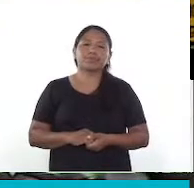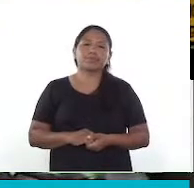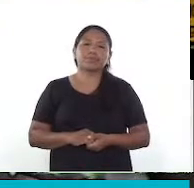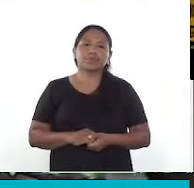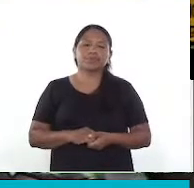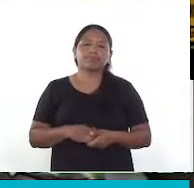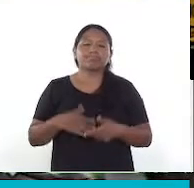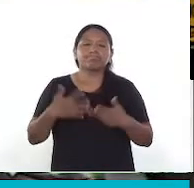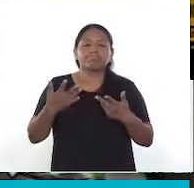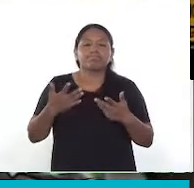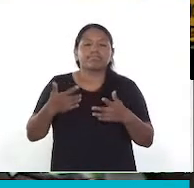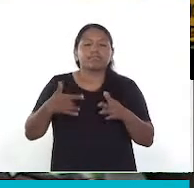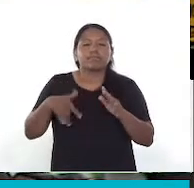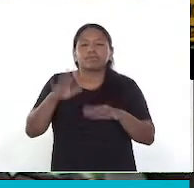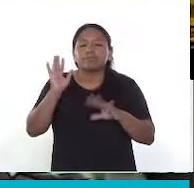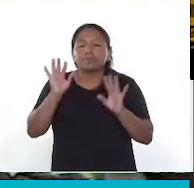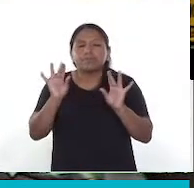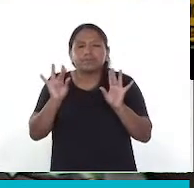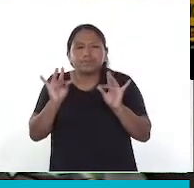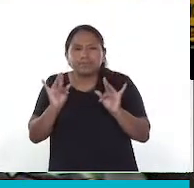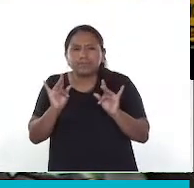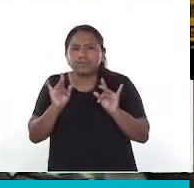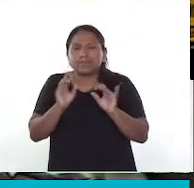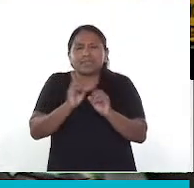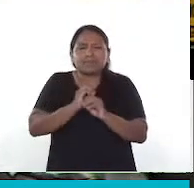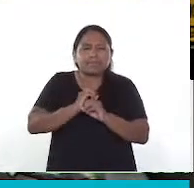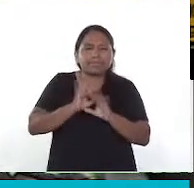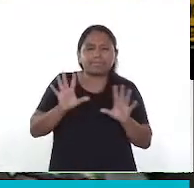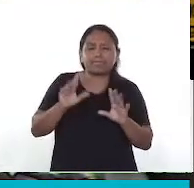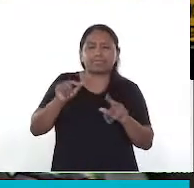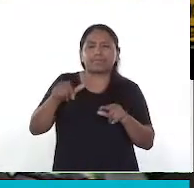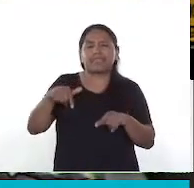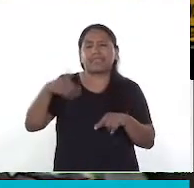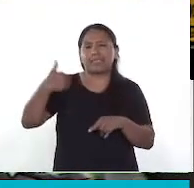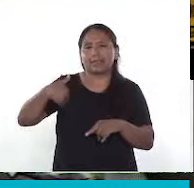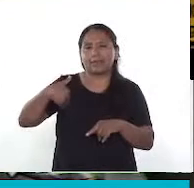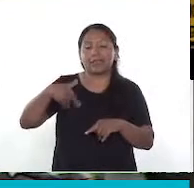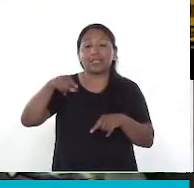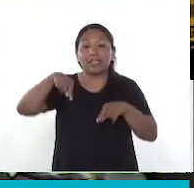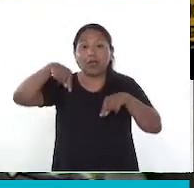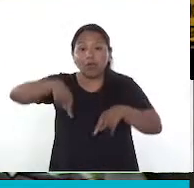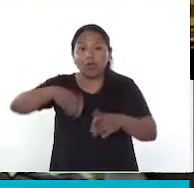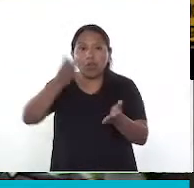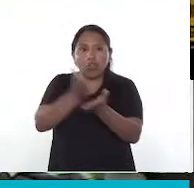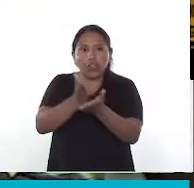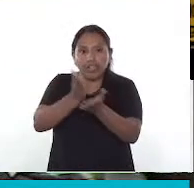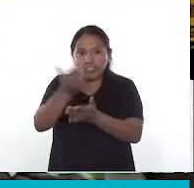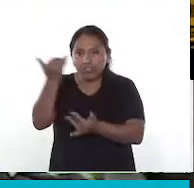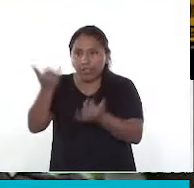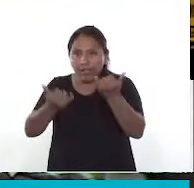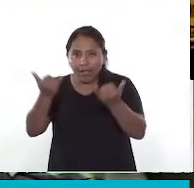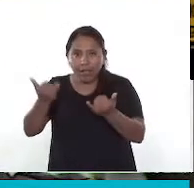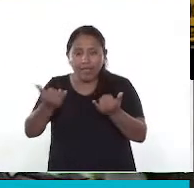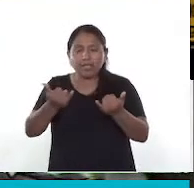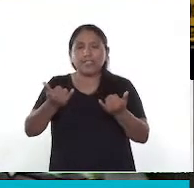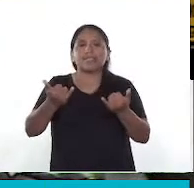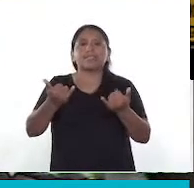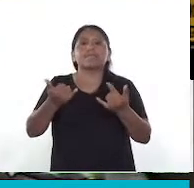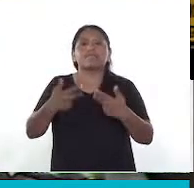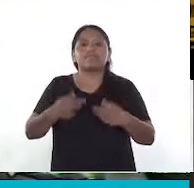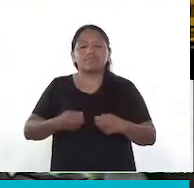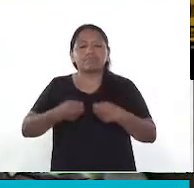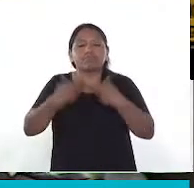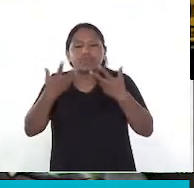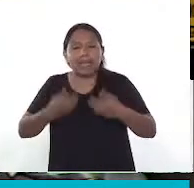más cruel que tuvo este país y los derechos que hoy disfrutamos para valorarlos expresarlos